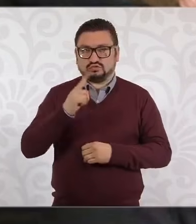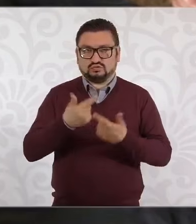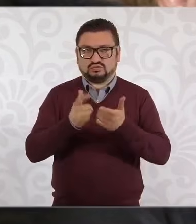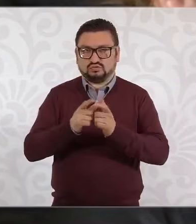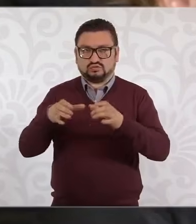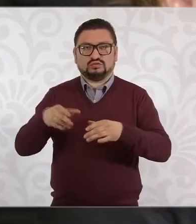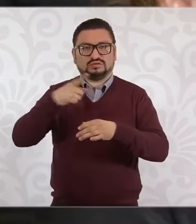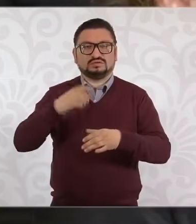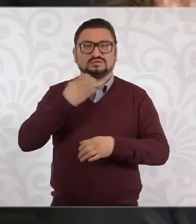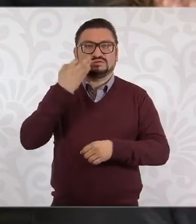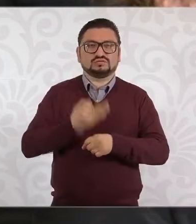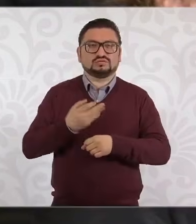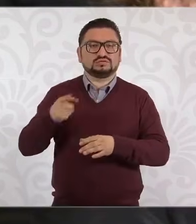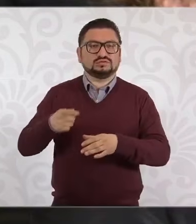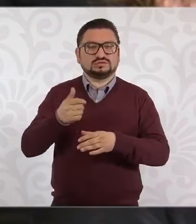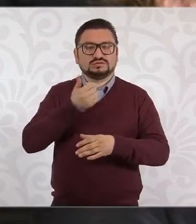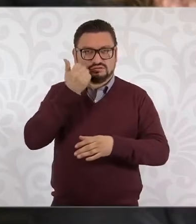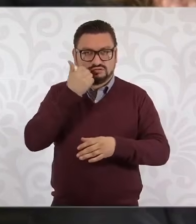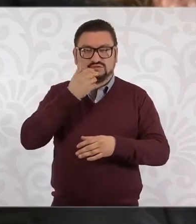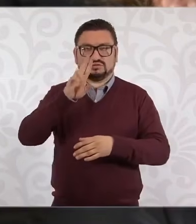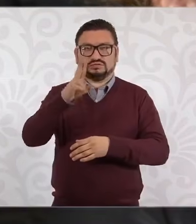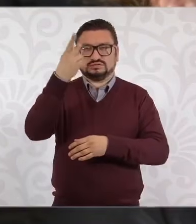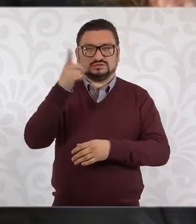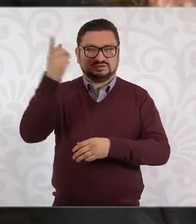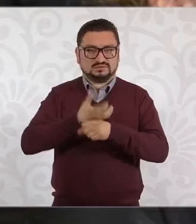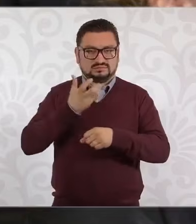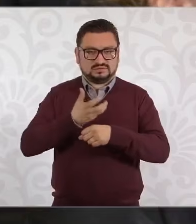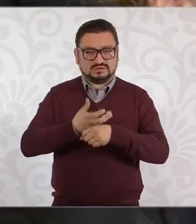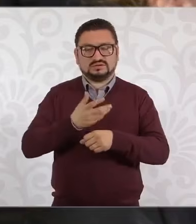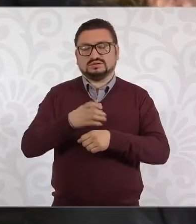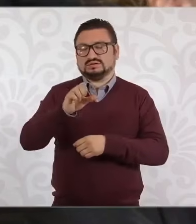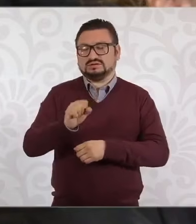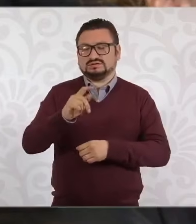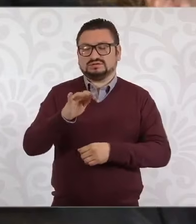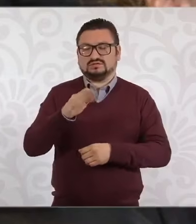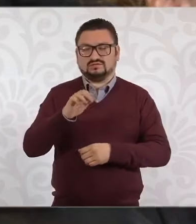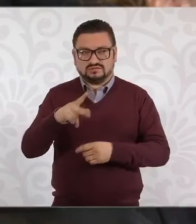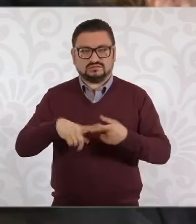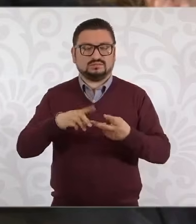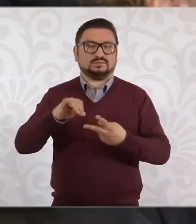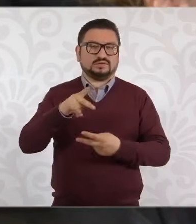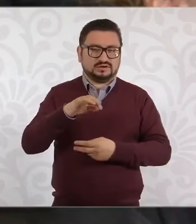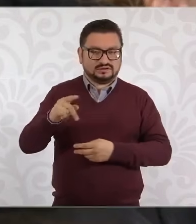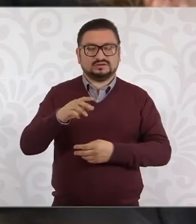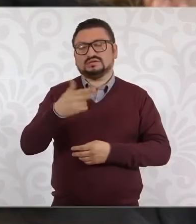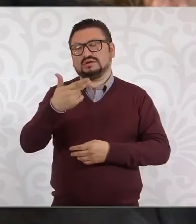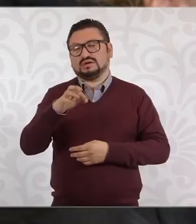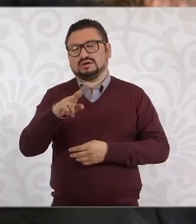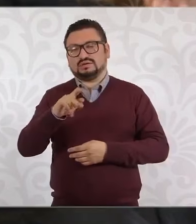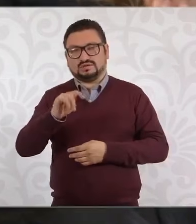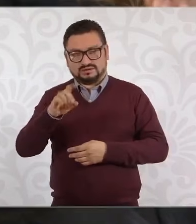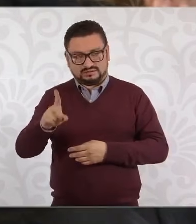de estudiantes de universidades de Estados Unidos, de Stanford, del MIT, de Harvard,